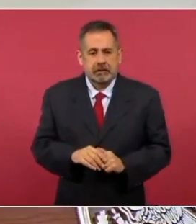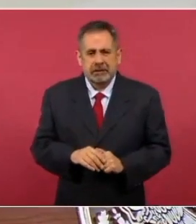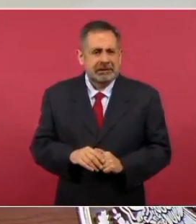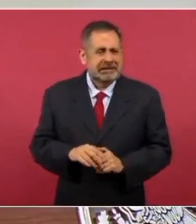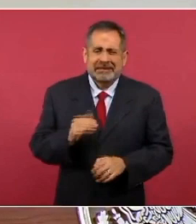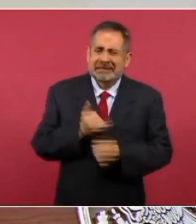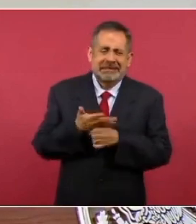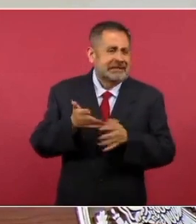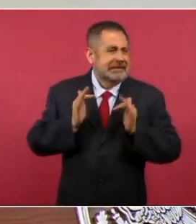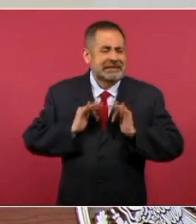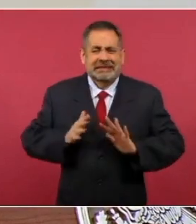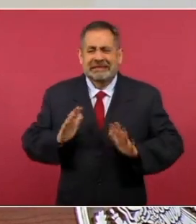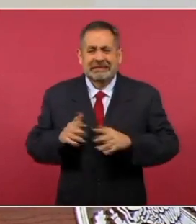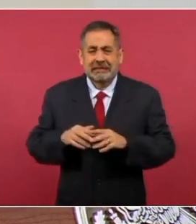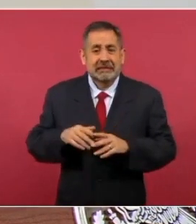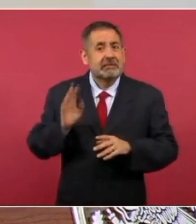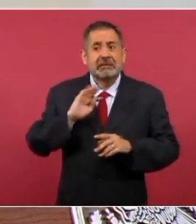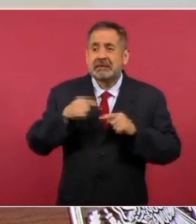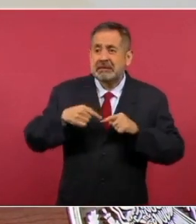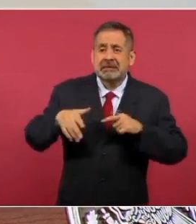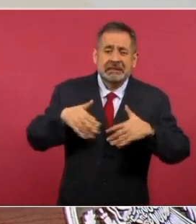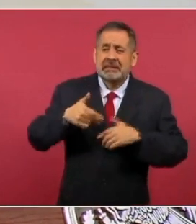muy incómodo para ir a la escuela.